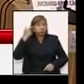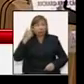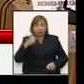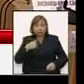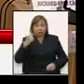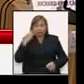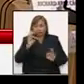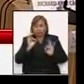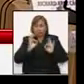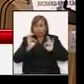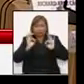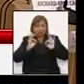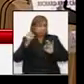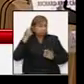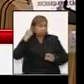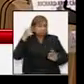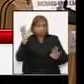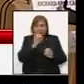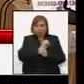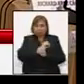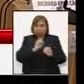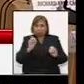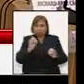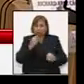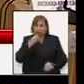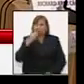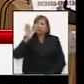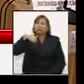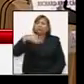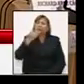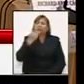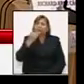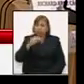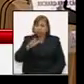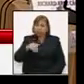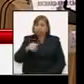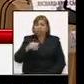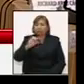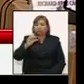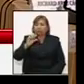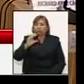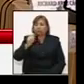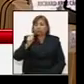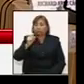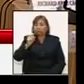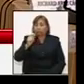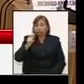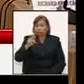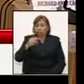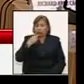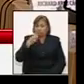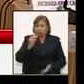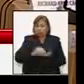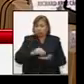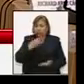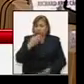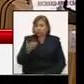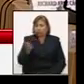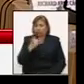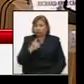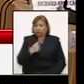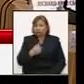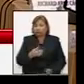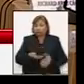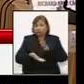nada? No oigo absolutamente nada. ¿Quién lo llama para que ayude? El comandante Guillermo Castro Asa, como ya lo había repetido anteriormente.